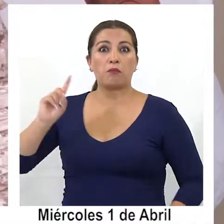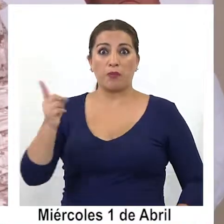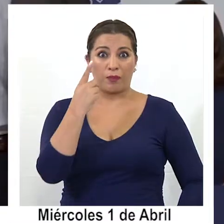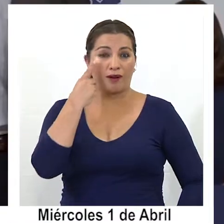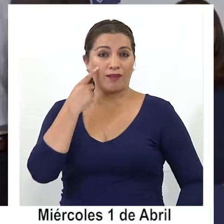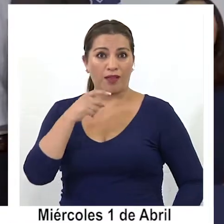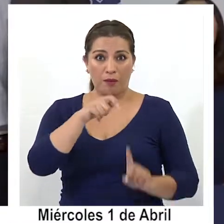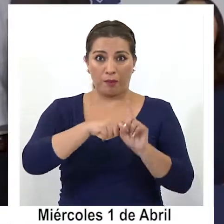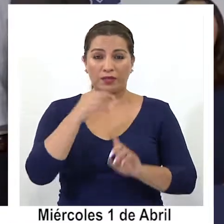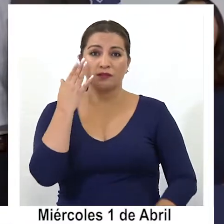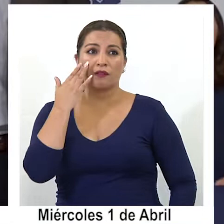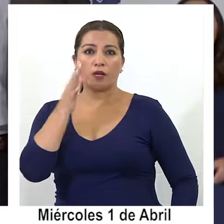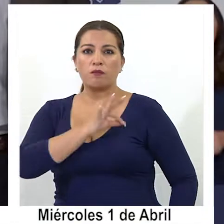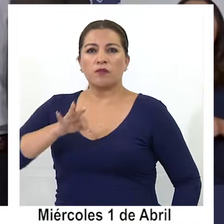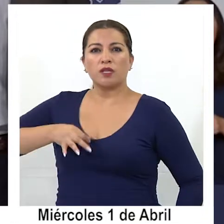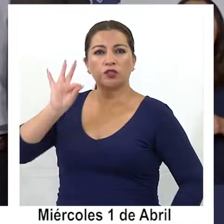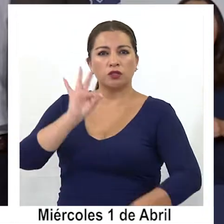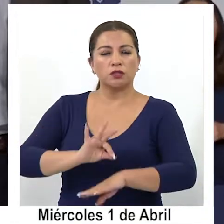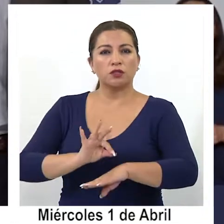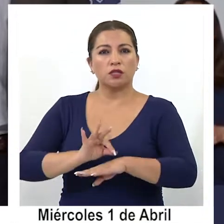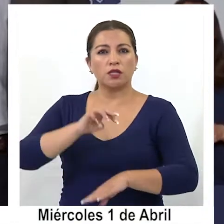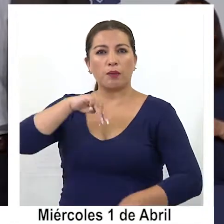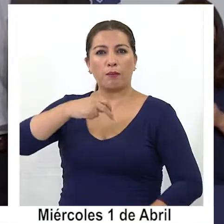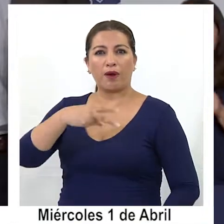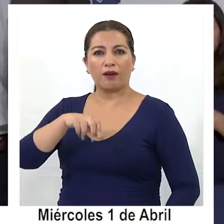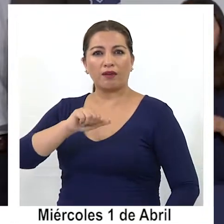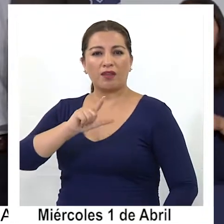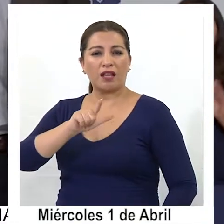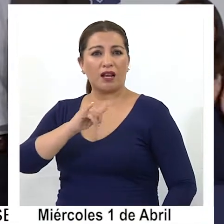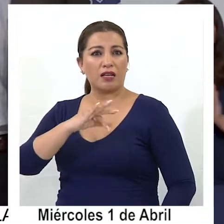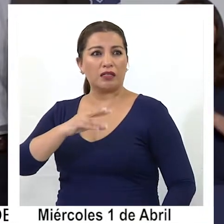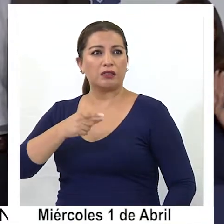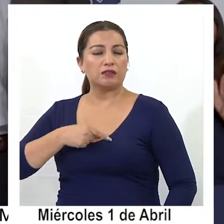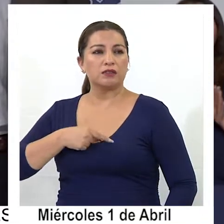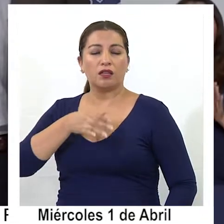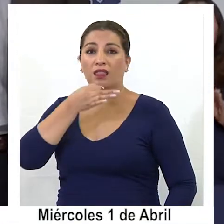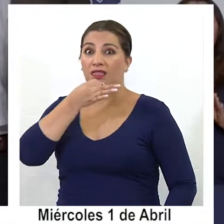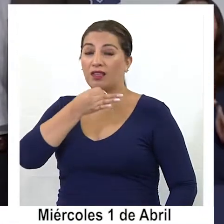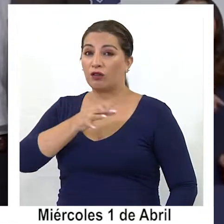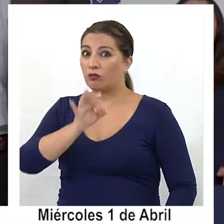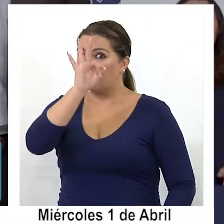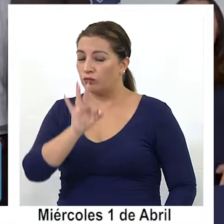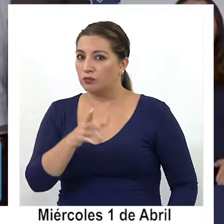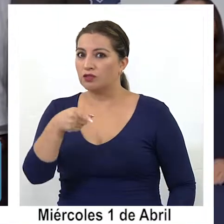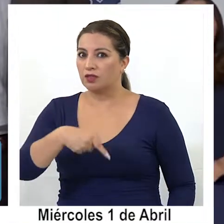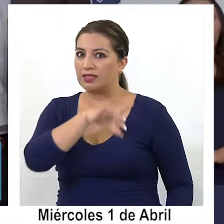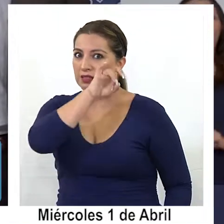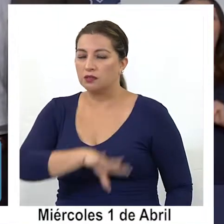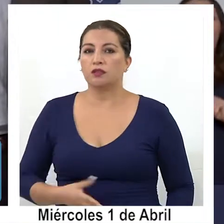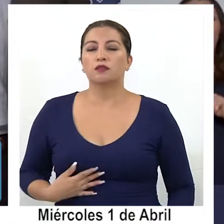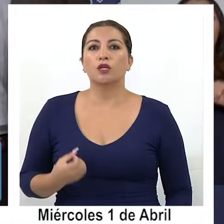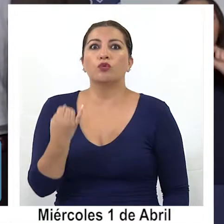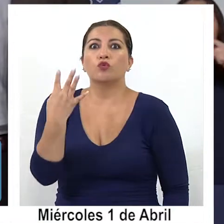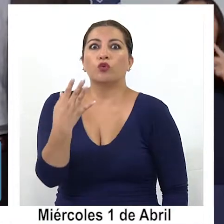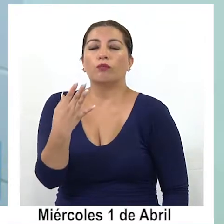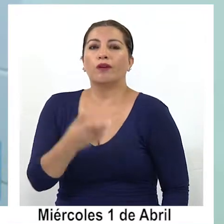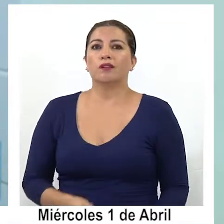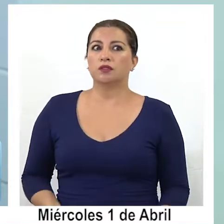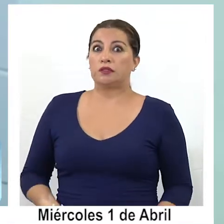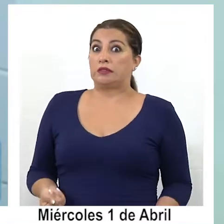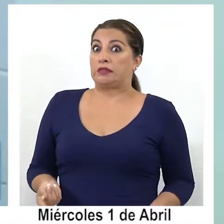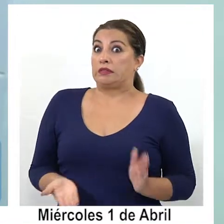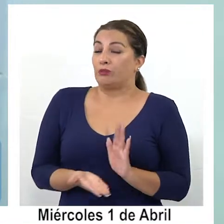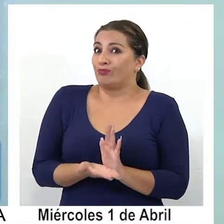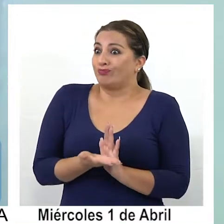día de abril, el ministro de Salud, Jaime Mañalich, comunicó las cifras nacionales. Los números no parecen